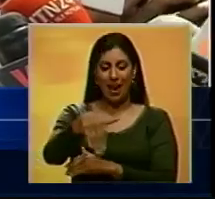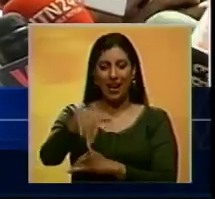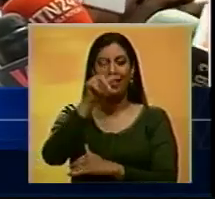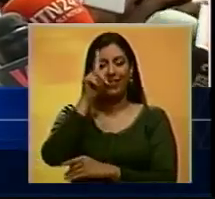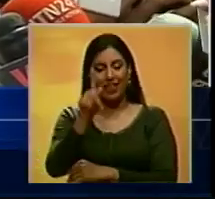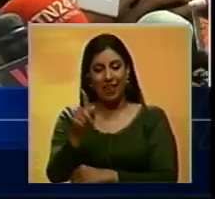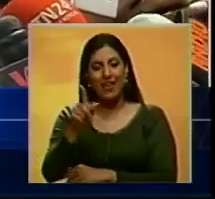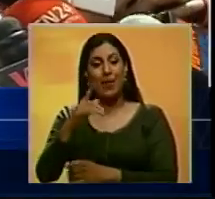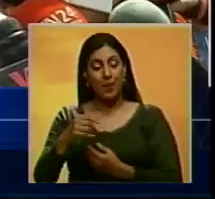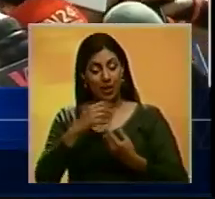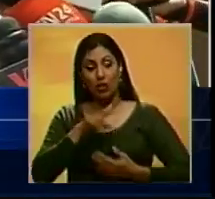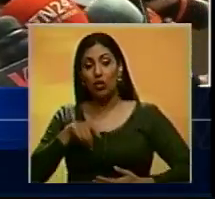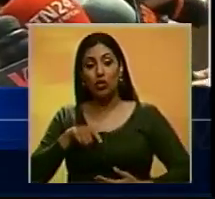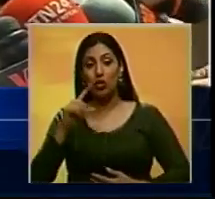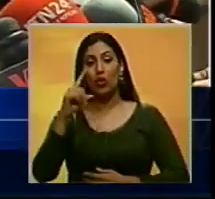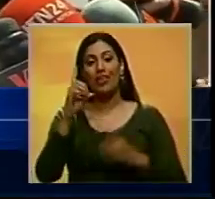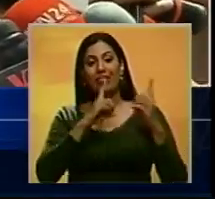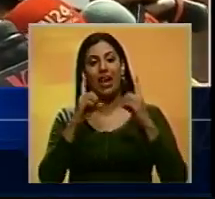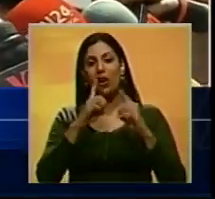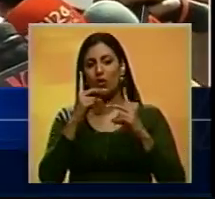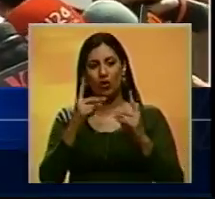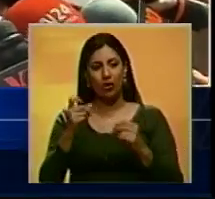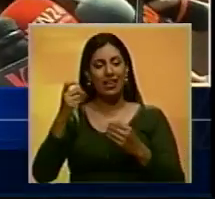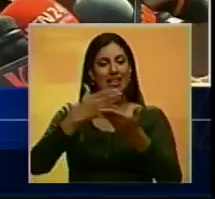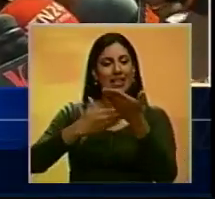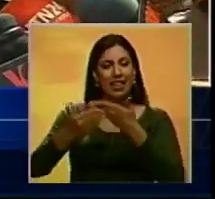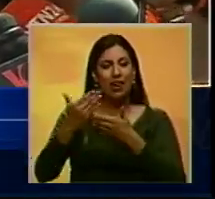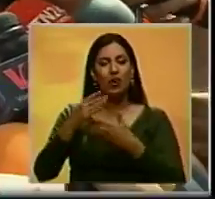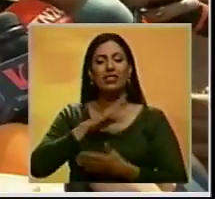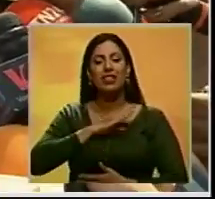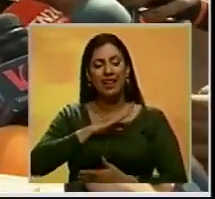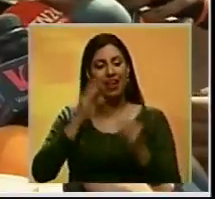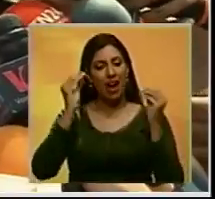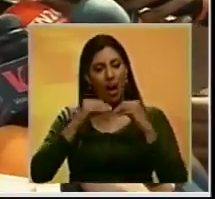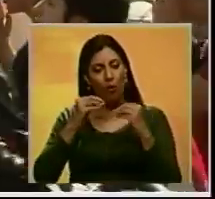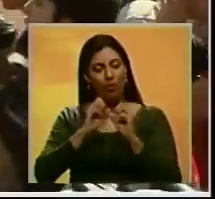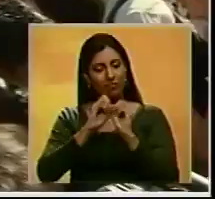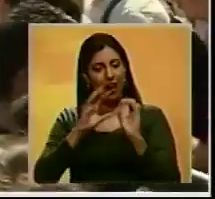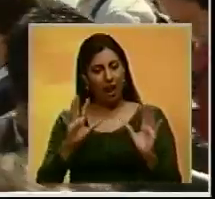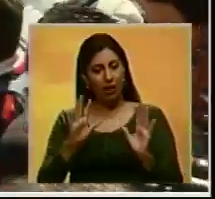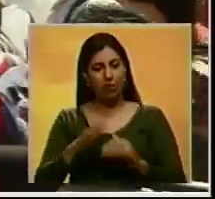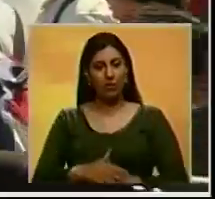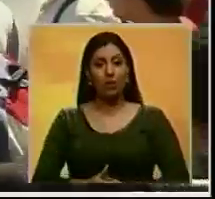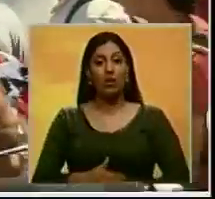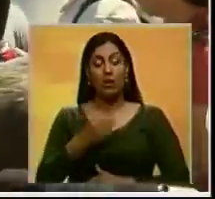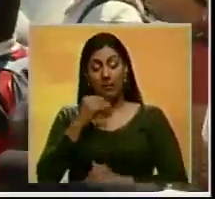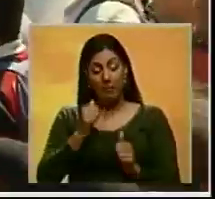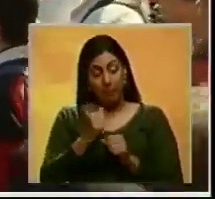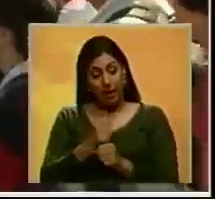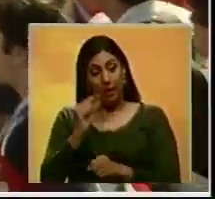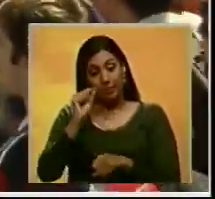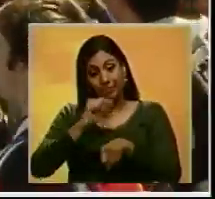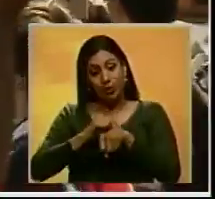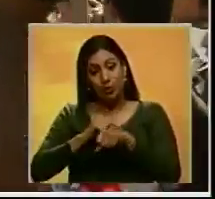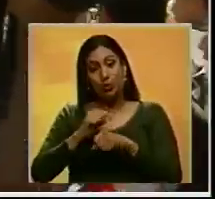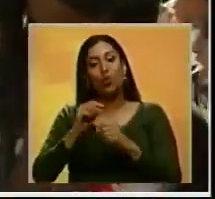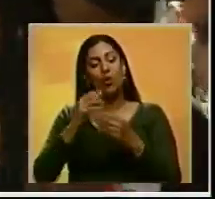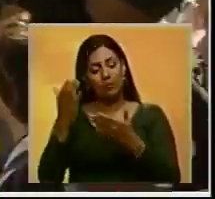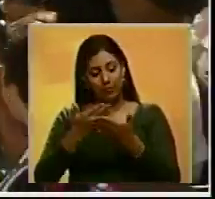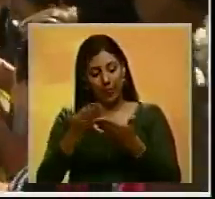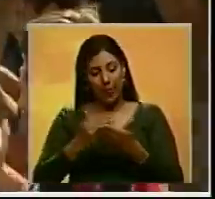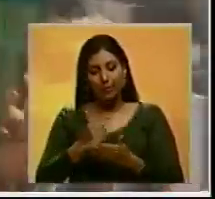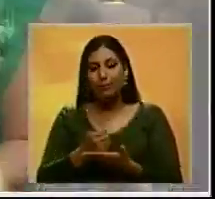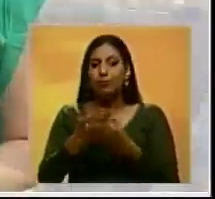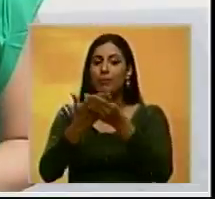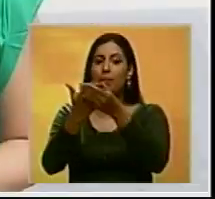para que efectivamente no sea un diálogo, sino una negociación que genere acuerdos concretos. Se espera que en pocos minutos los estudiantes consignen ante